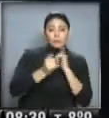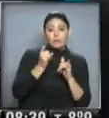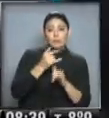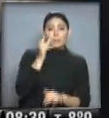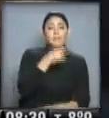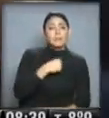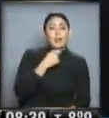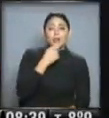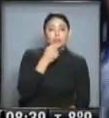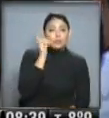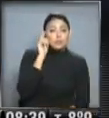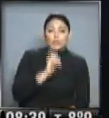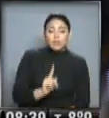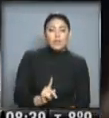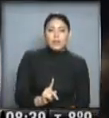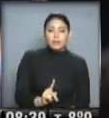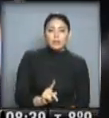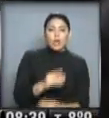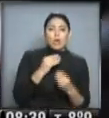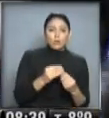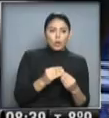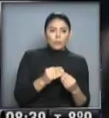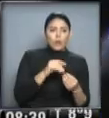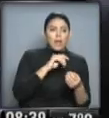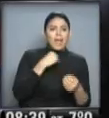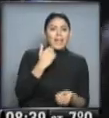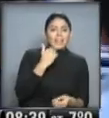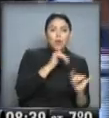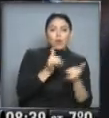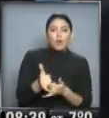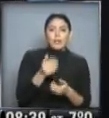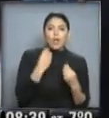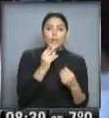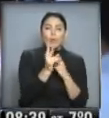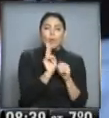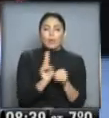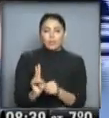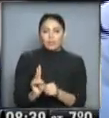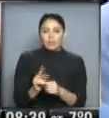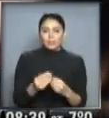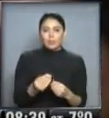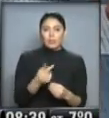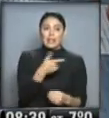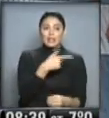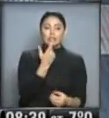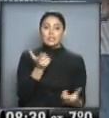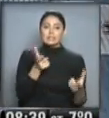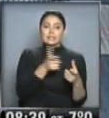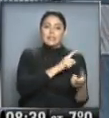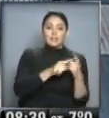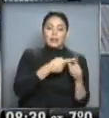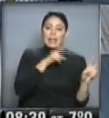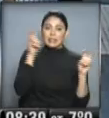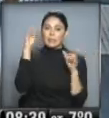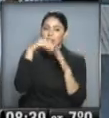muchos padres no están enterados de cómo funcionan sus hijos adolescentes porque tampoco darle suficiente lugar como para hablar de estos temas